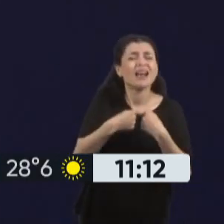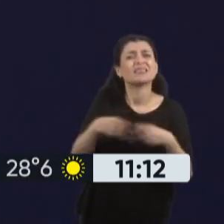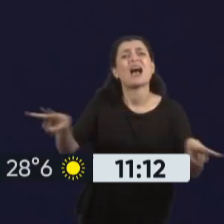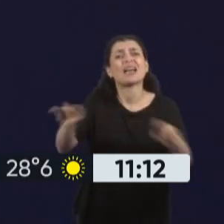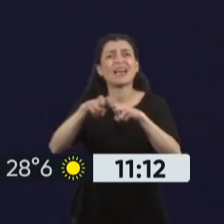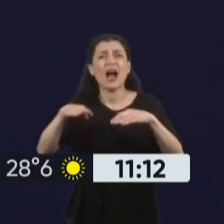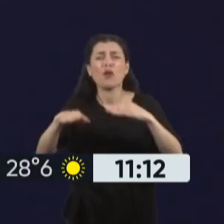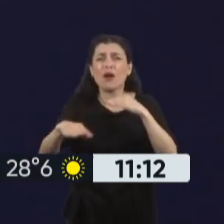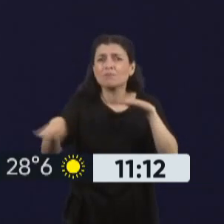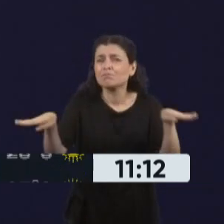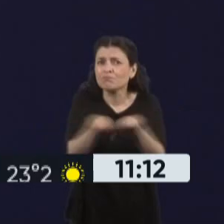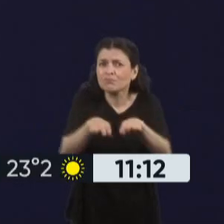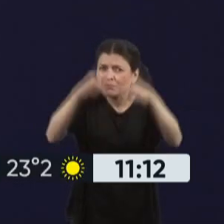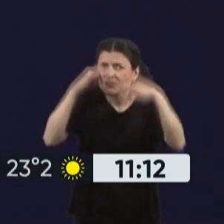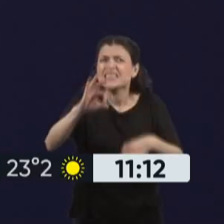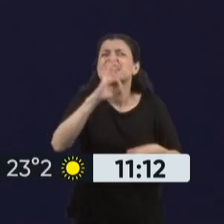donde